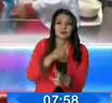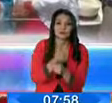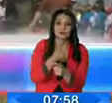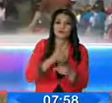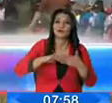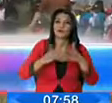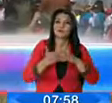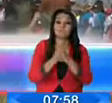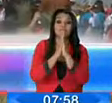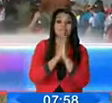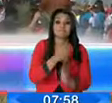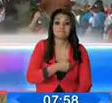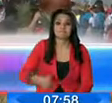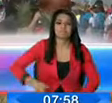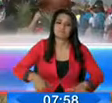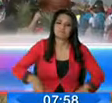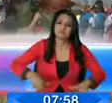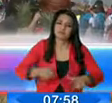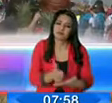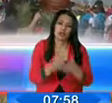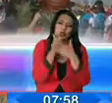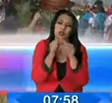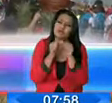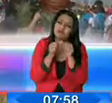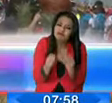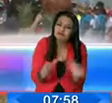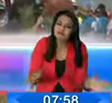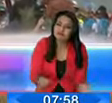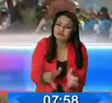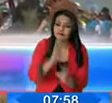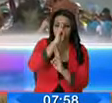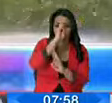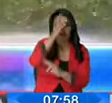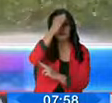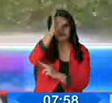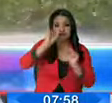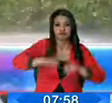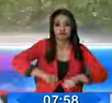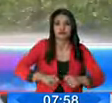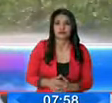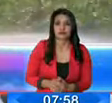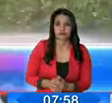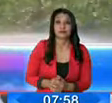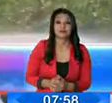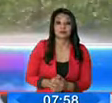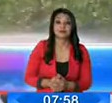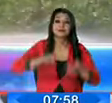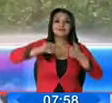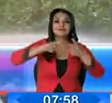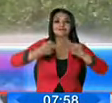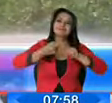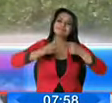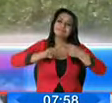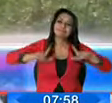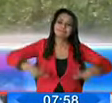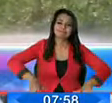pidió al primer mandatario les ayude a preservar y fomentar el respeto a su cultura. Mashi Lenin Moreno, le